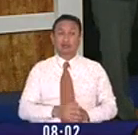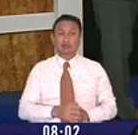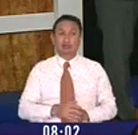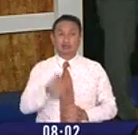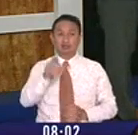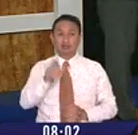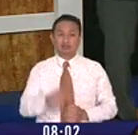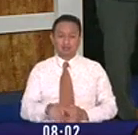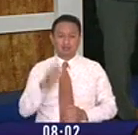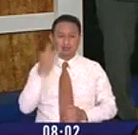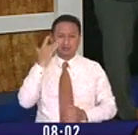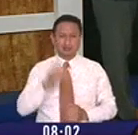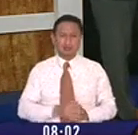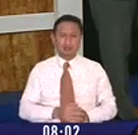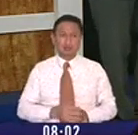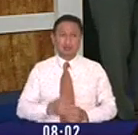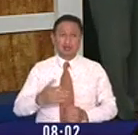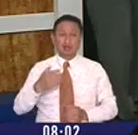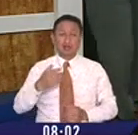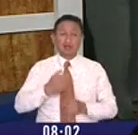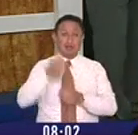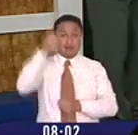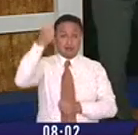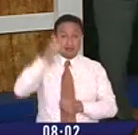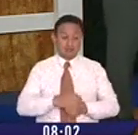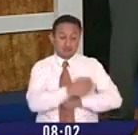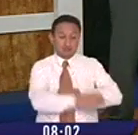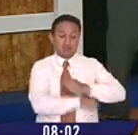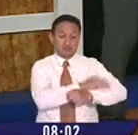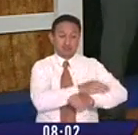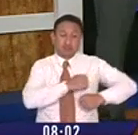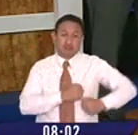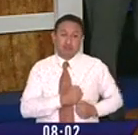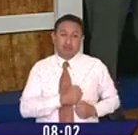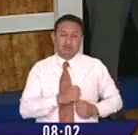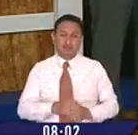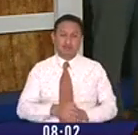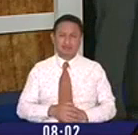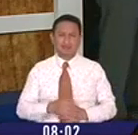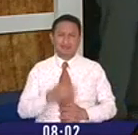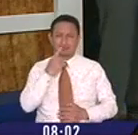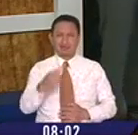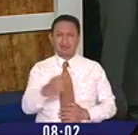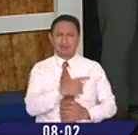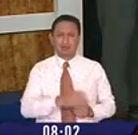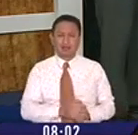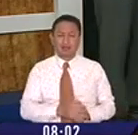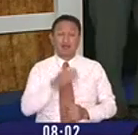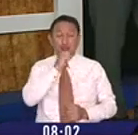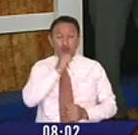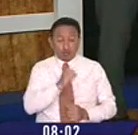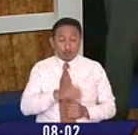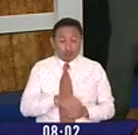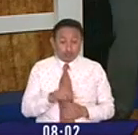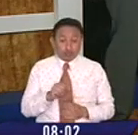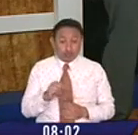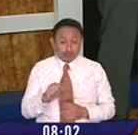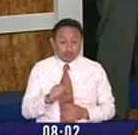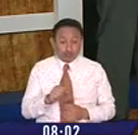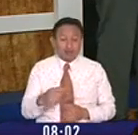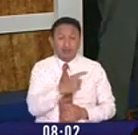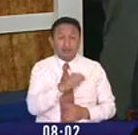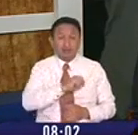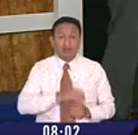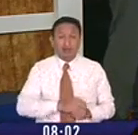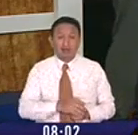ciudadano extraño. Ando con mi paraguas por todo lado. Sí. A decir como don Teofilito, ahí está el señor. El señor